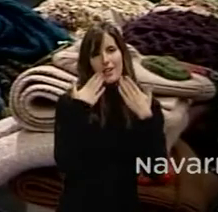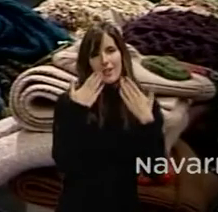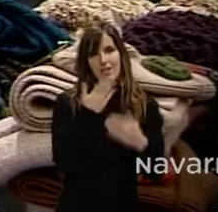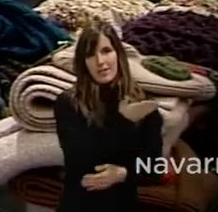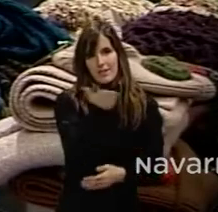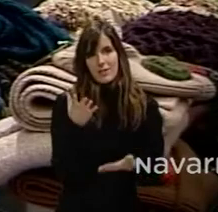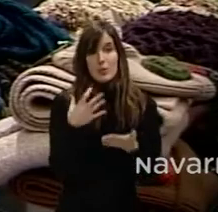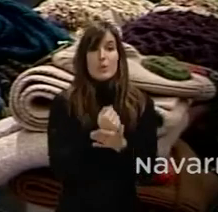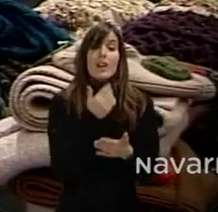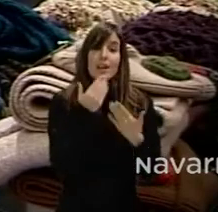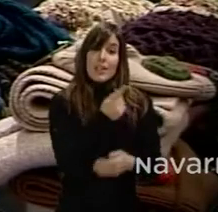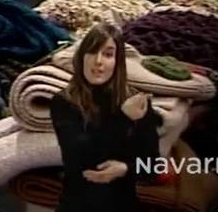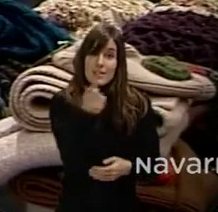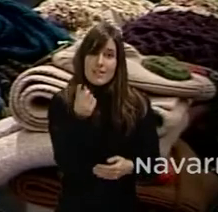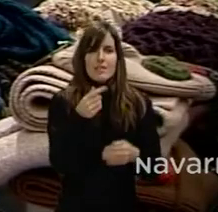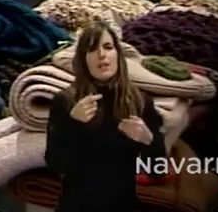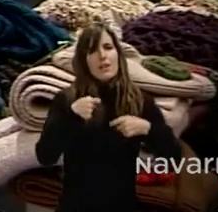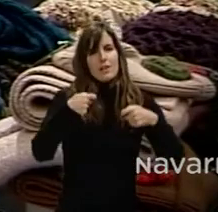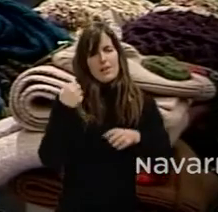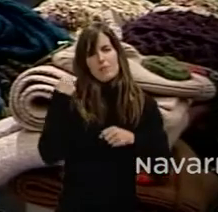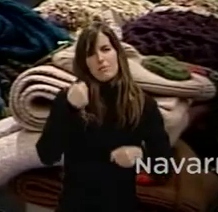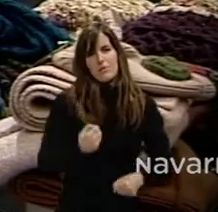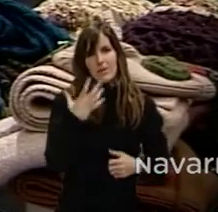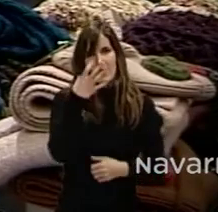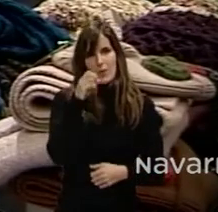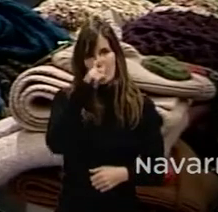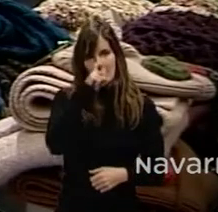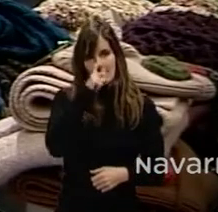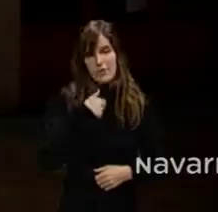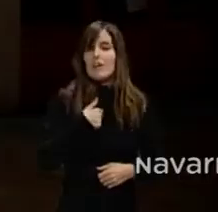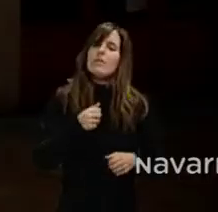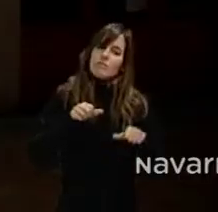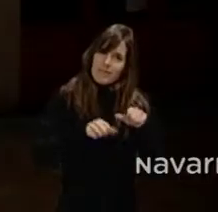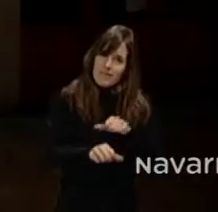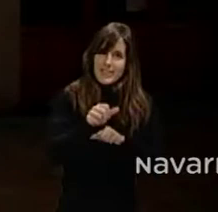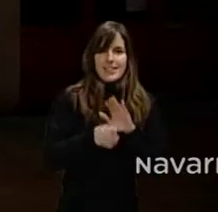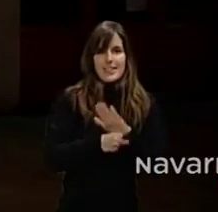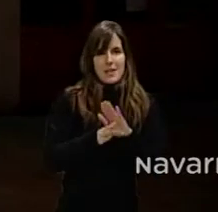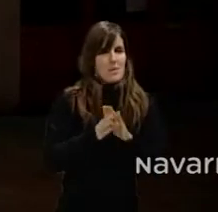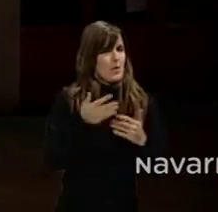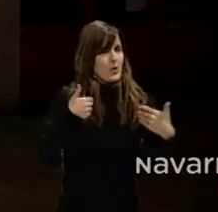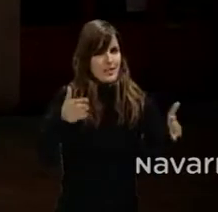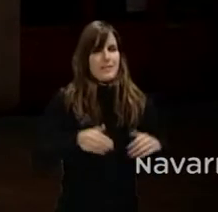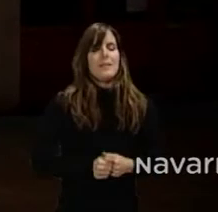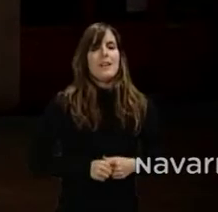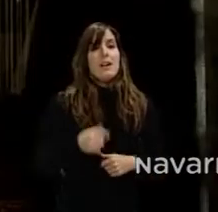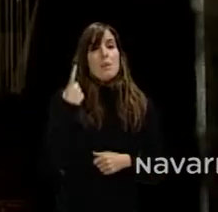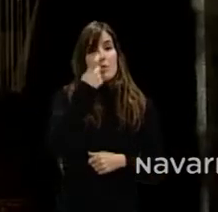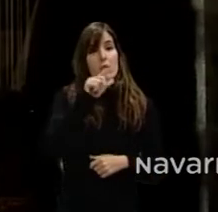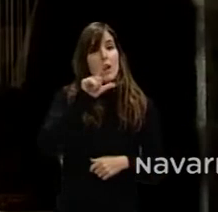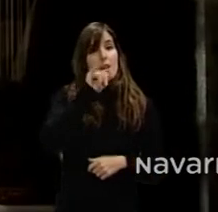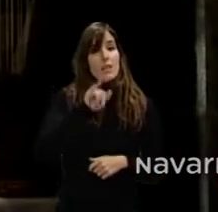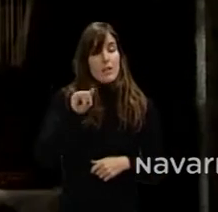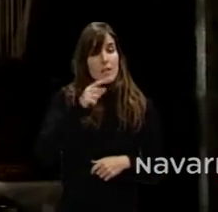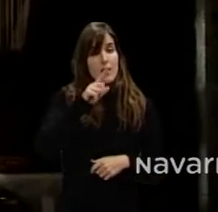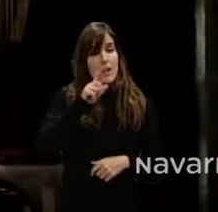a ellos hemos conseguido estar 50 años y nada, y decirles que aquí estaremos para lo que necesiten. Perfumería Lizárraga está en